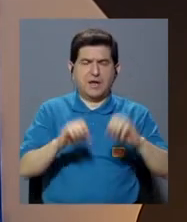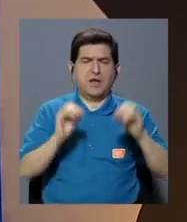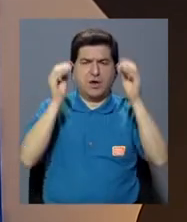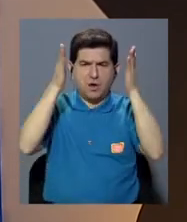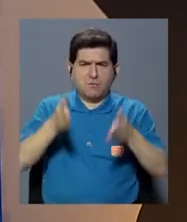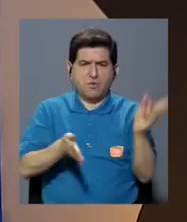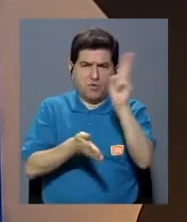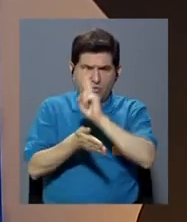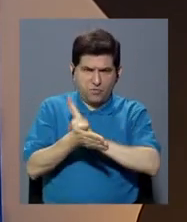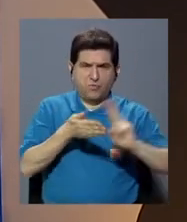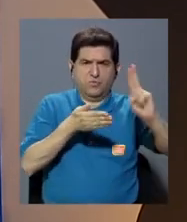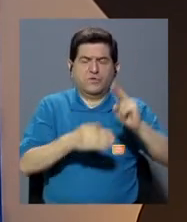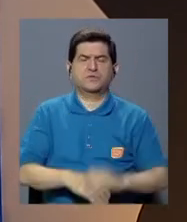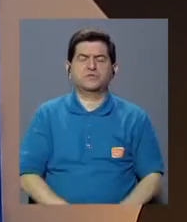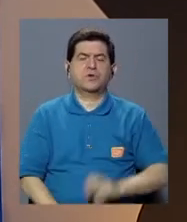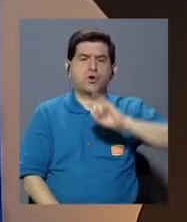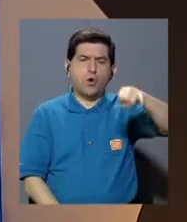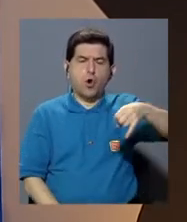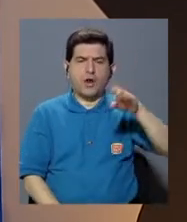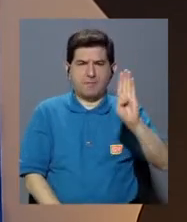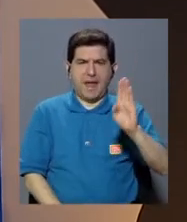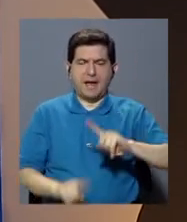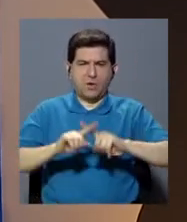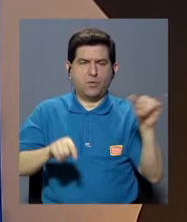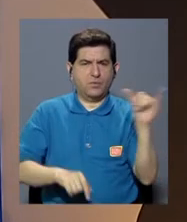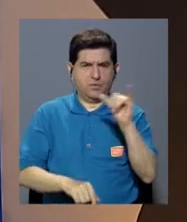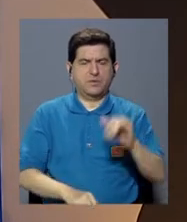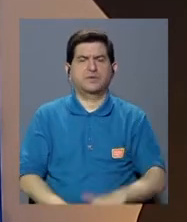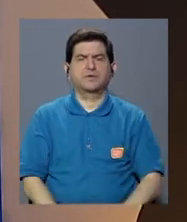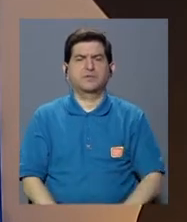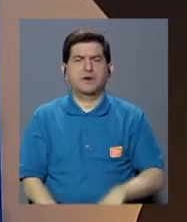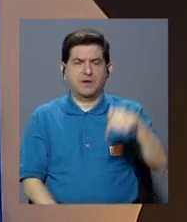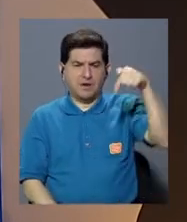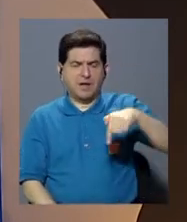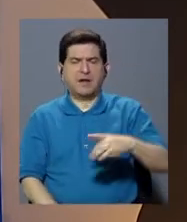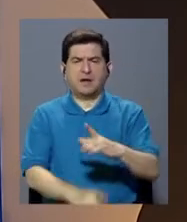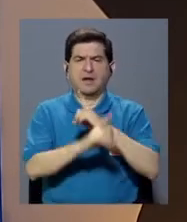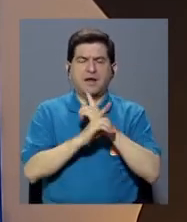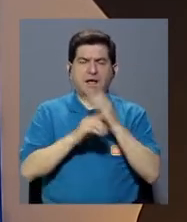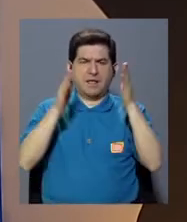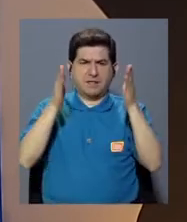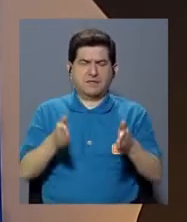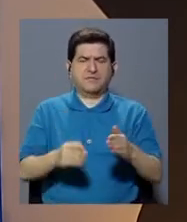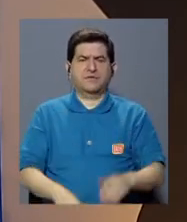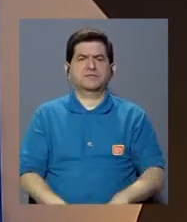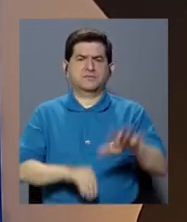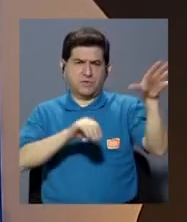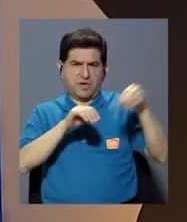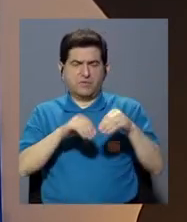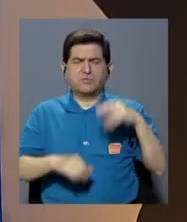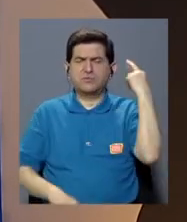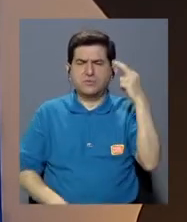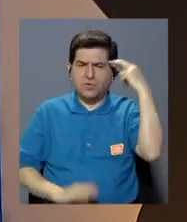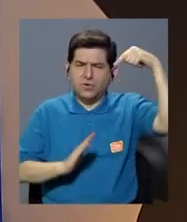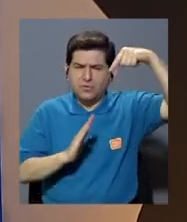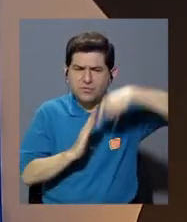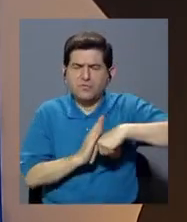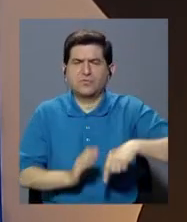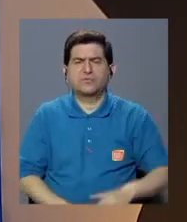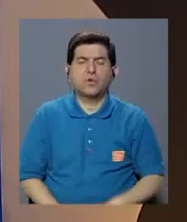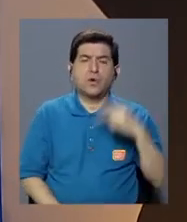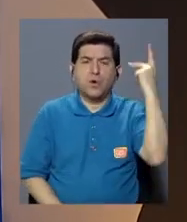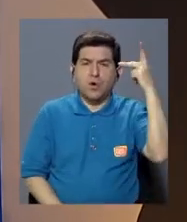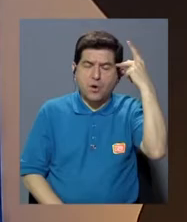profesor universitario, don Jorge Blanco, pero también tenemos al defensor adjunto para reflexionar profundamente sobre cómo